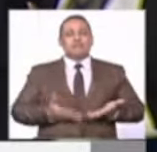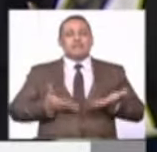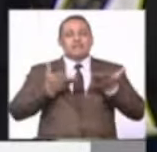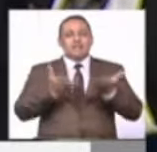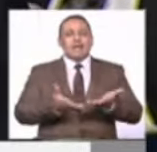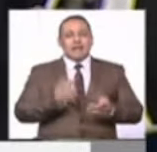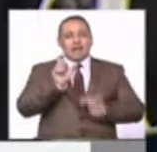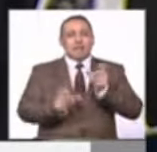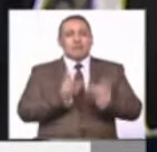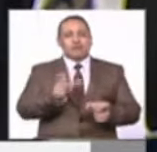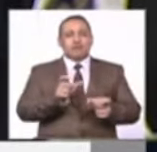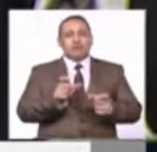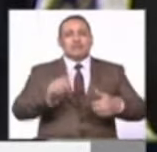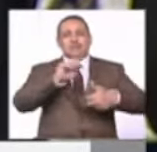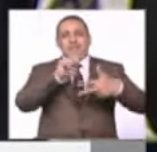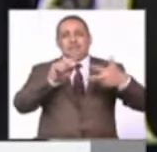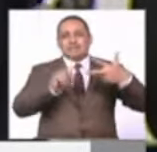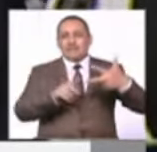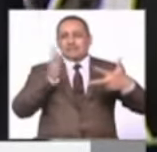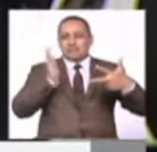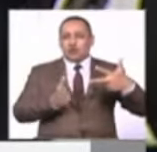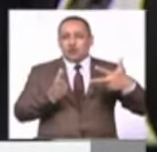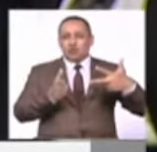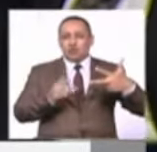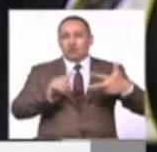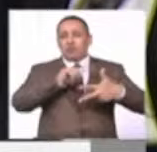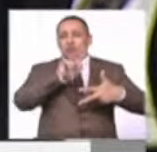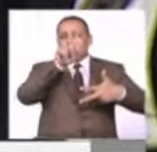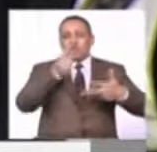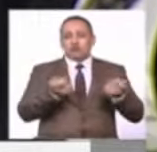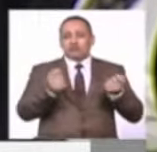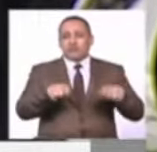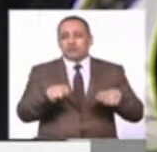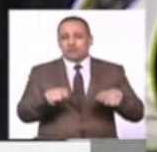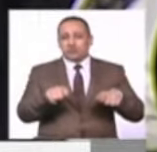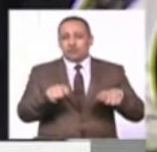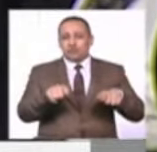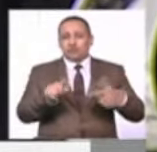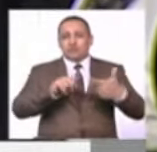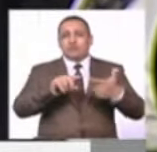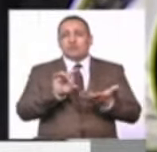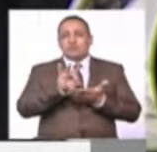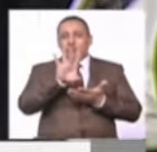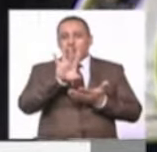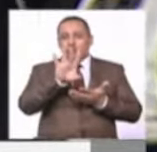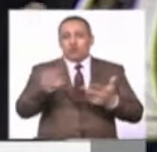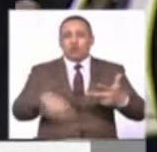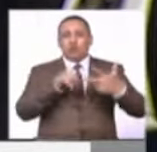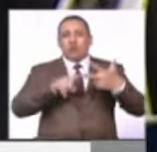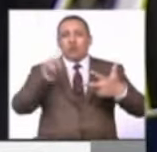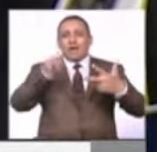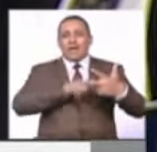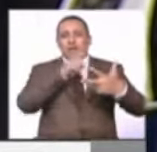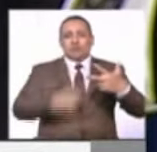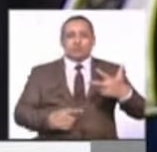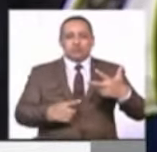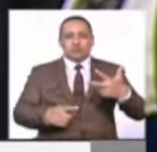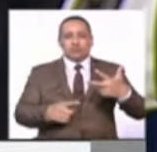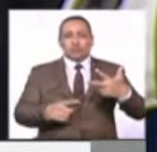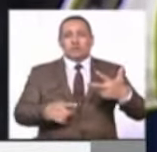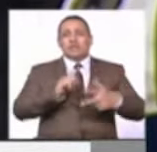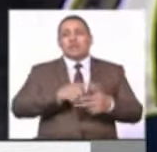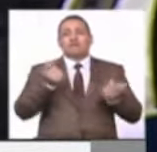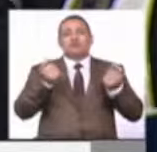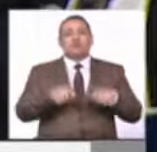funcionarios tres sanciones suspensión destitución o inhabilitación la